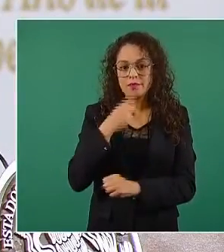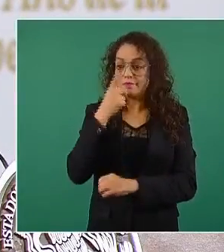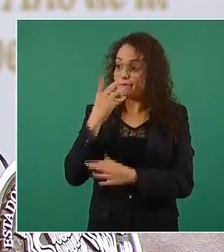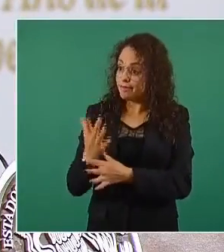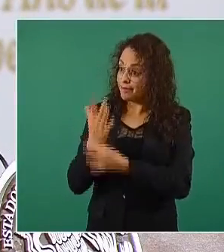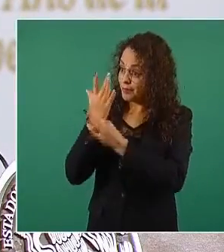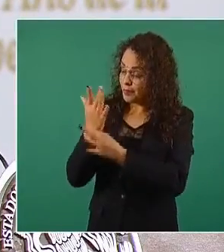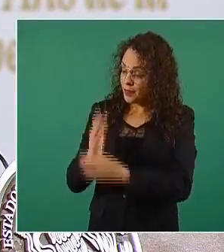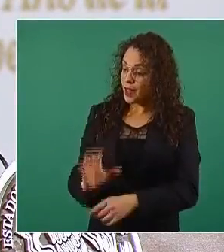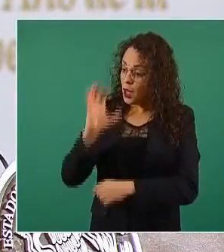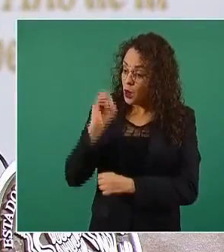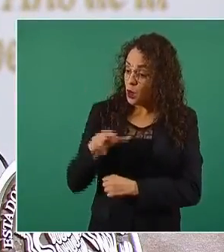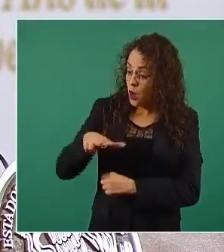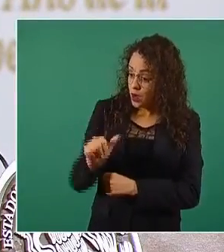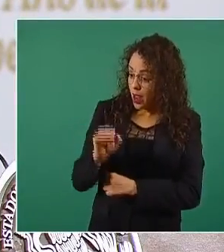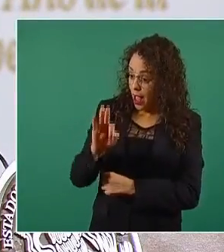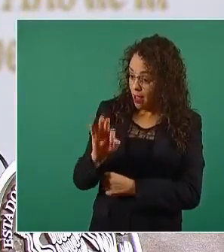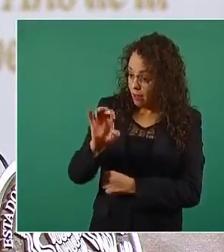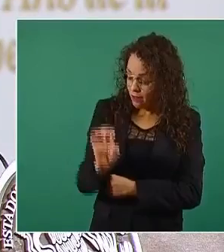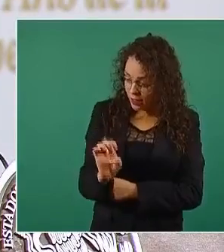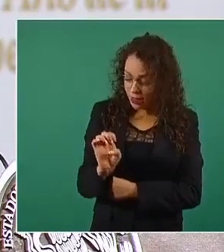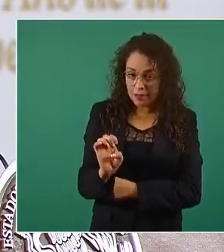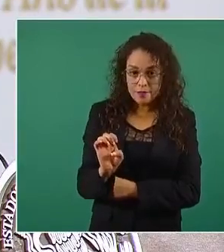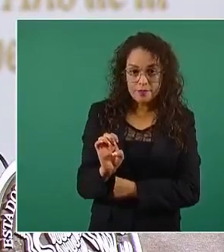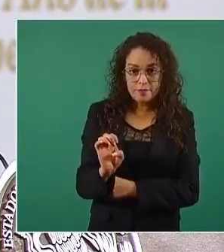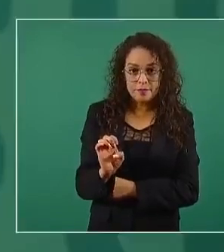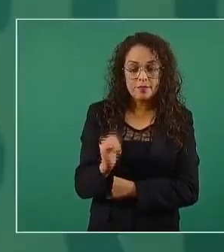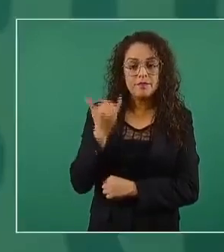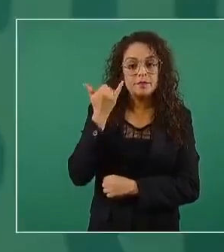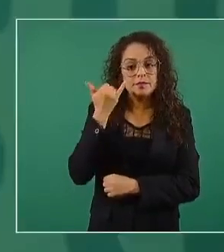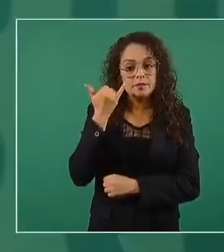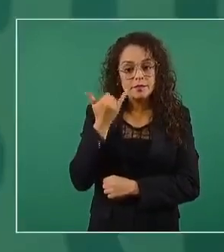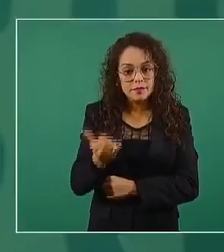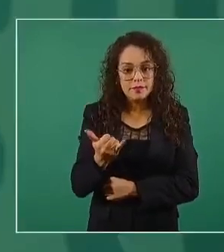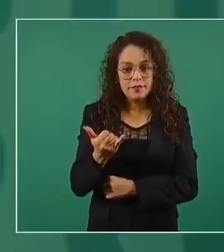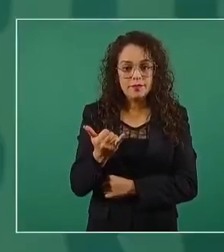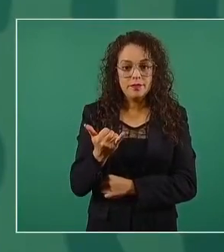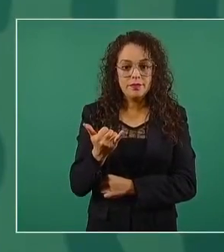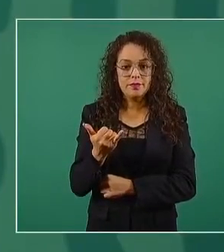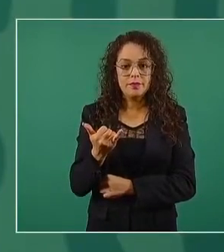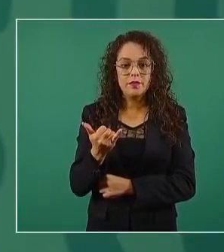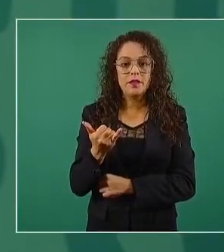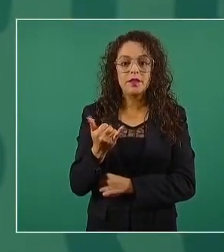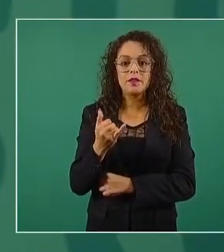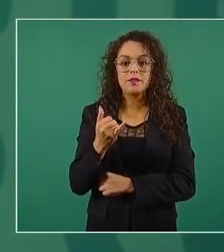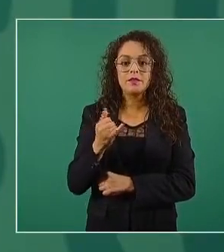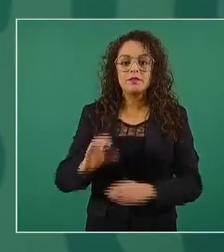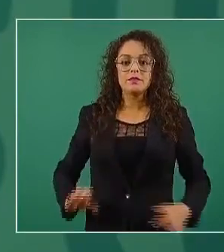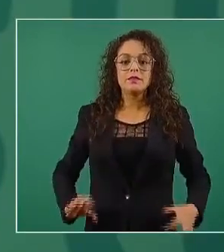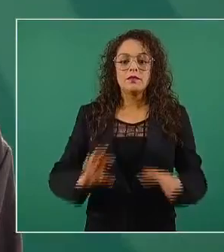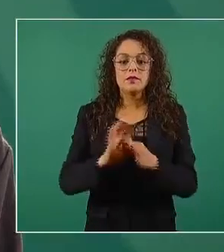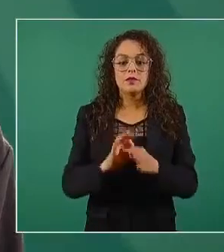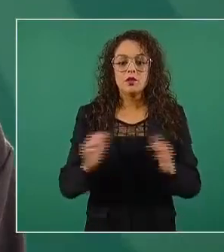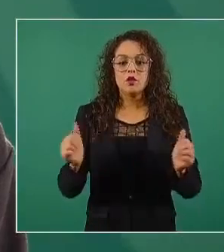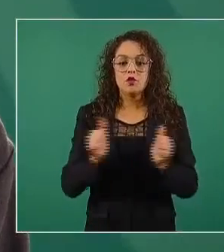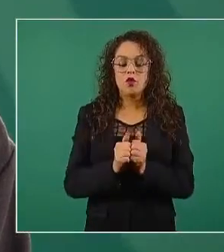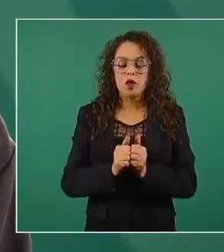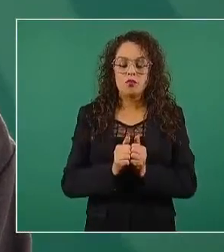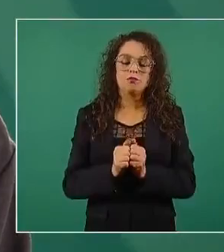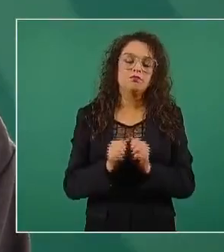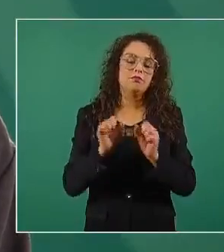que CONAFE y en gran parte también, yo lo veo, el sistema educativo está